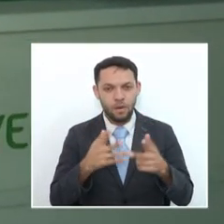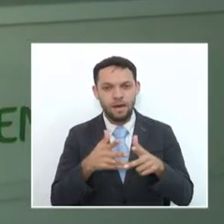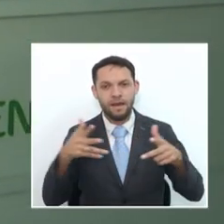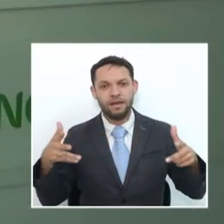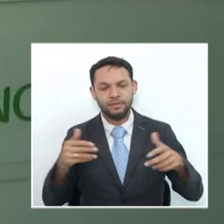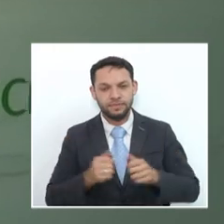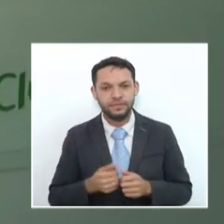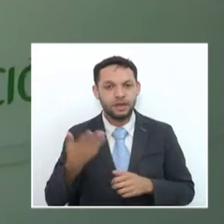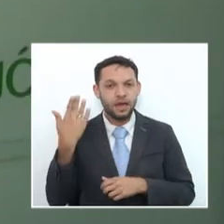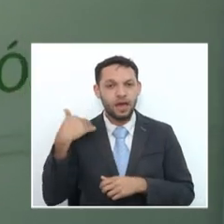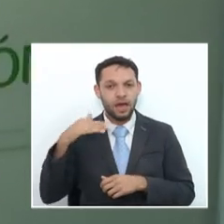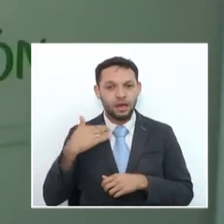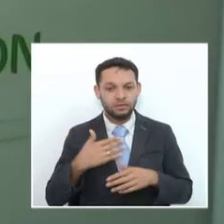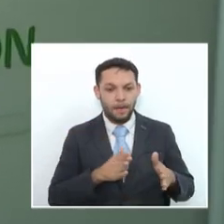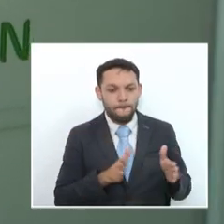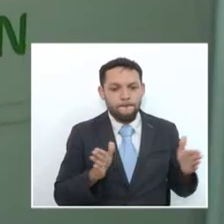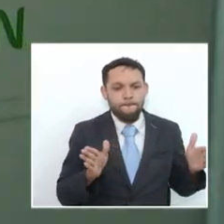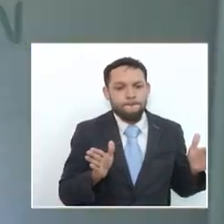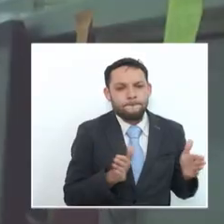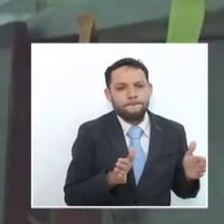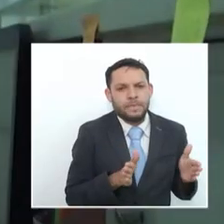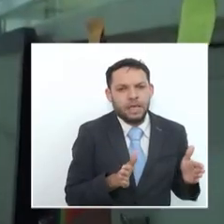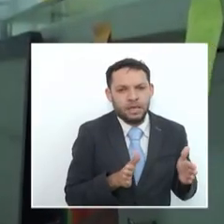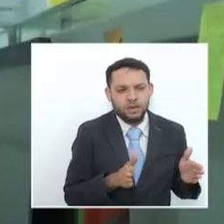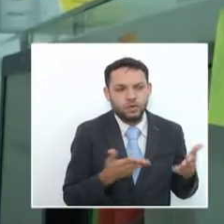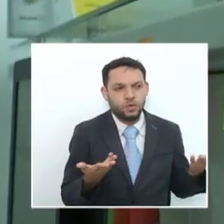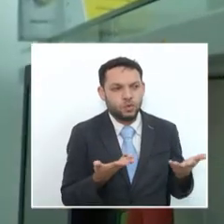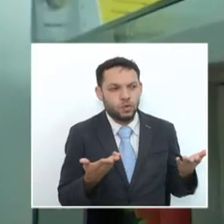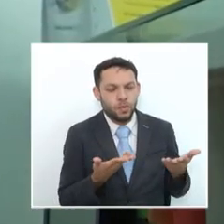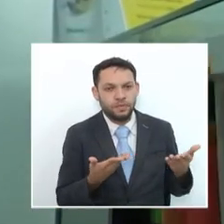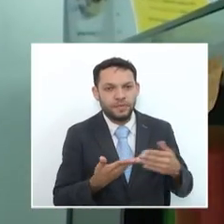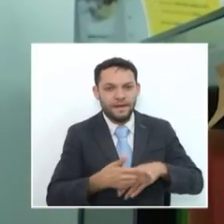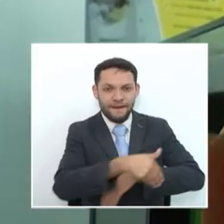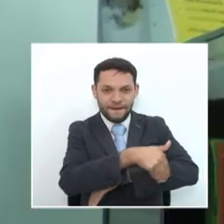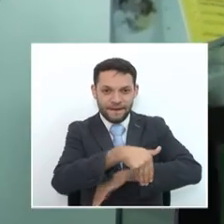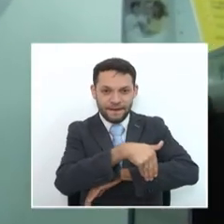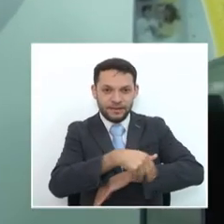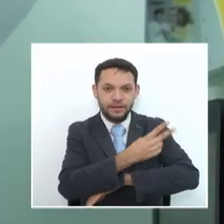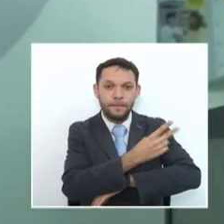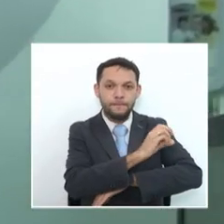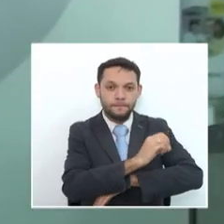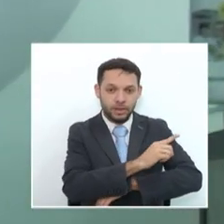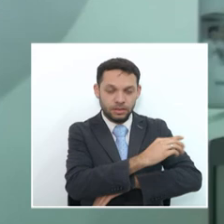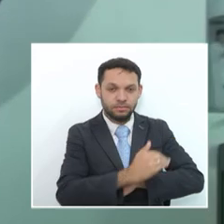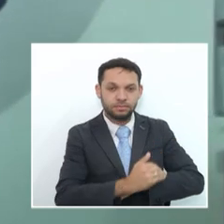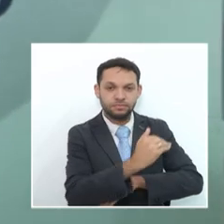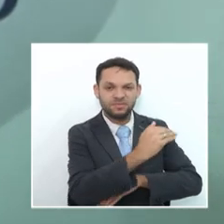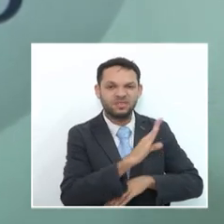era Centro de Medicina Alternativa, en la 20. Mis profesores para mí